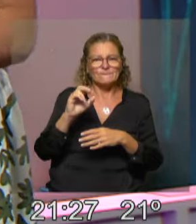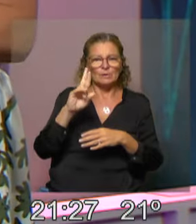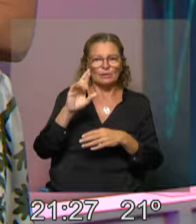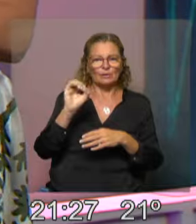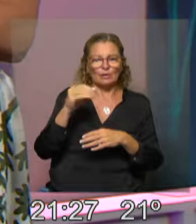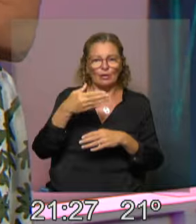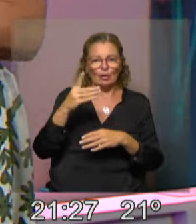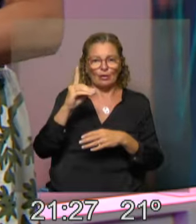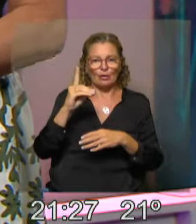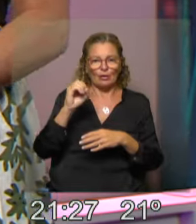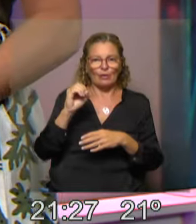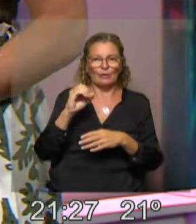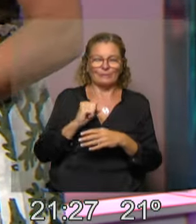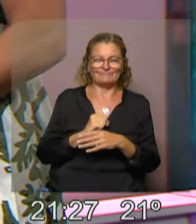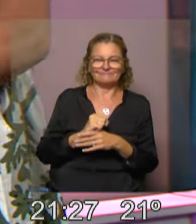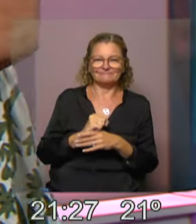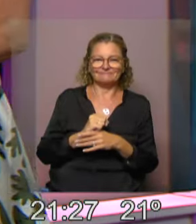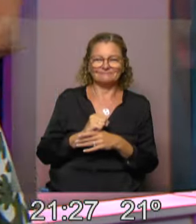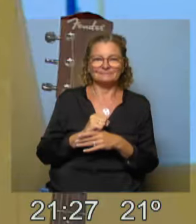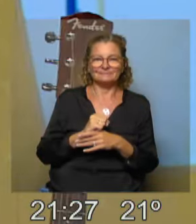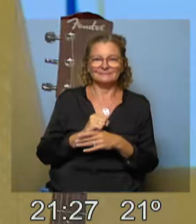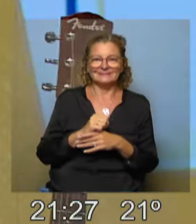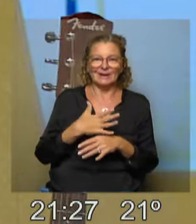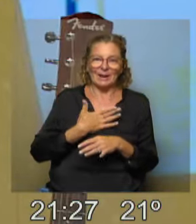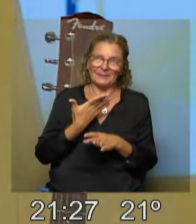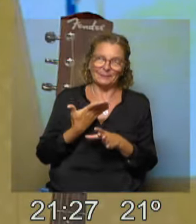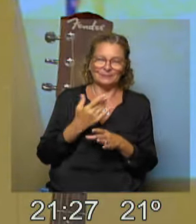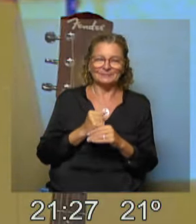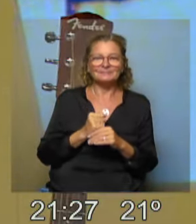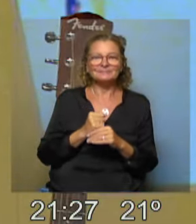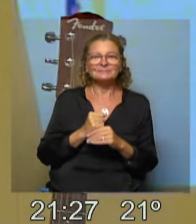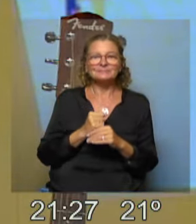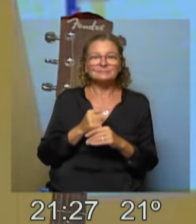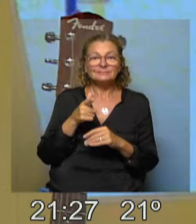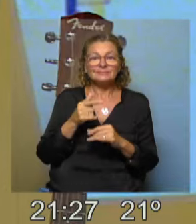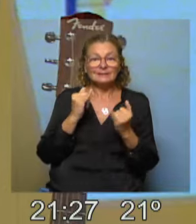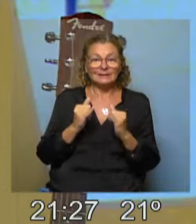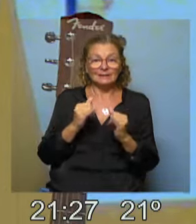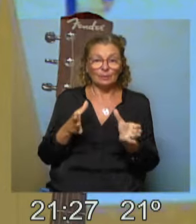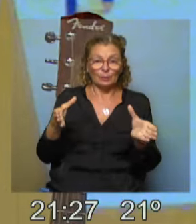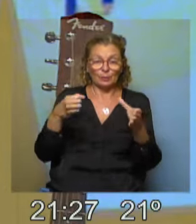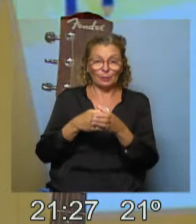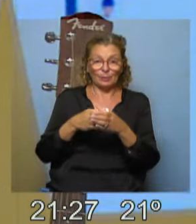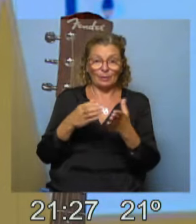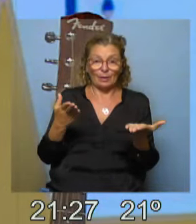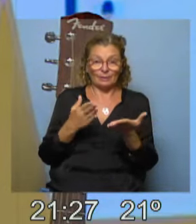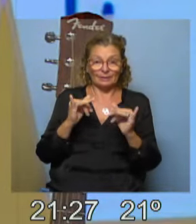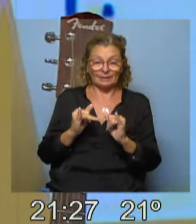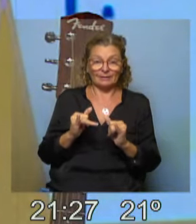Y Rodolfo Javier, perdón. Rodolfo, te queremos. Y bueno, así fue que se formó y ahora, bueno,